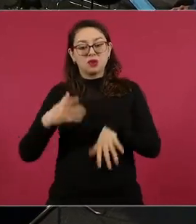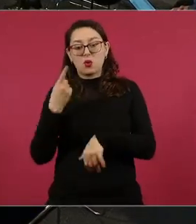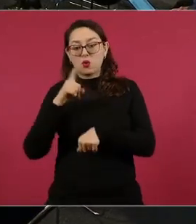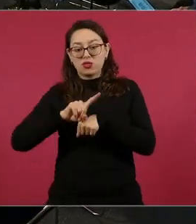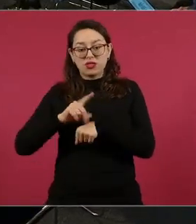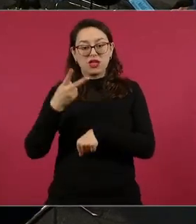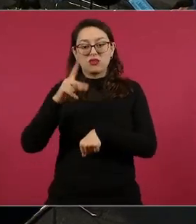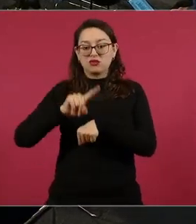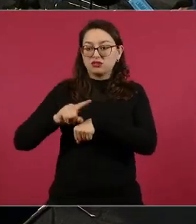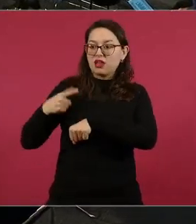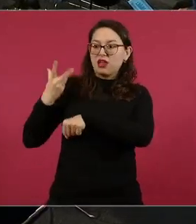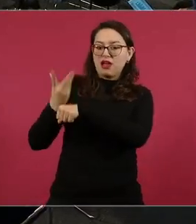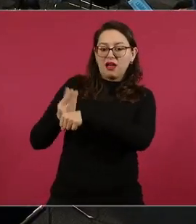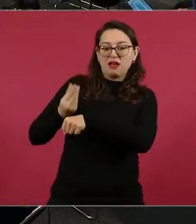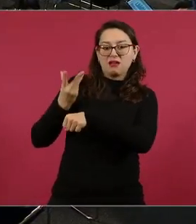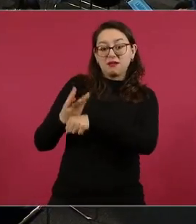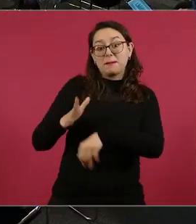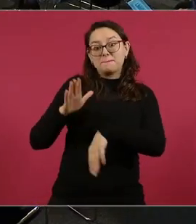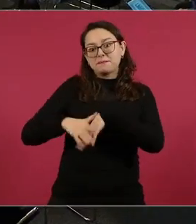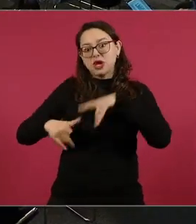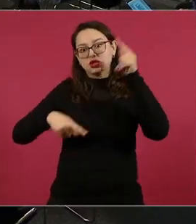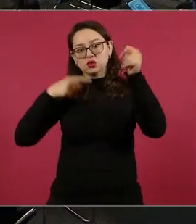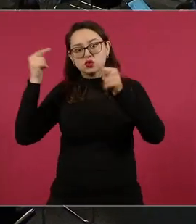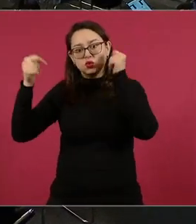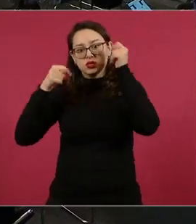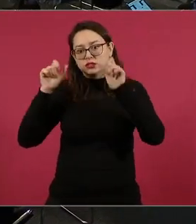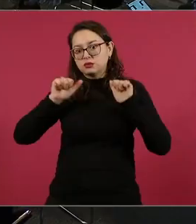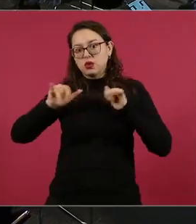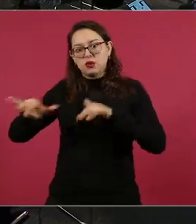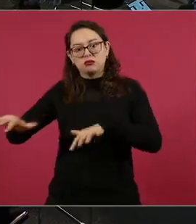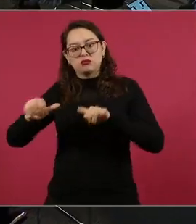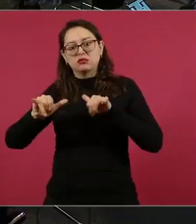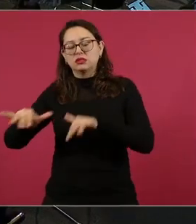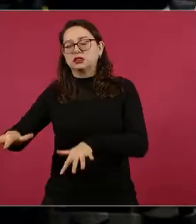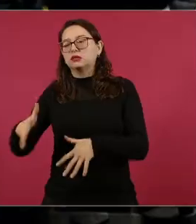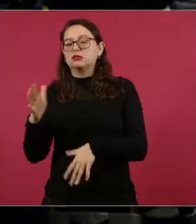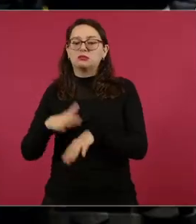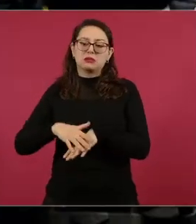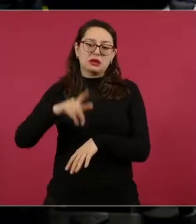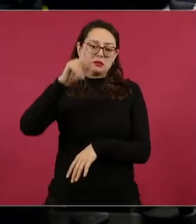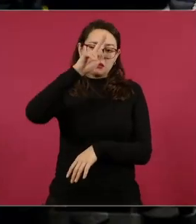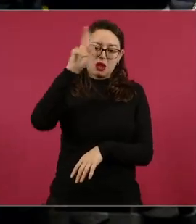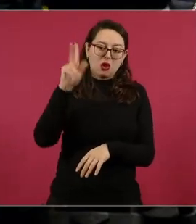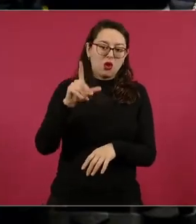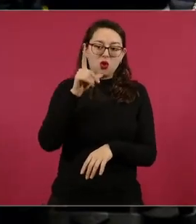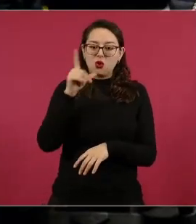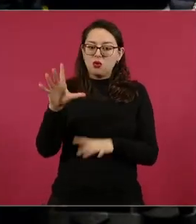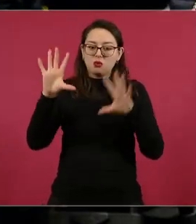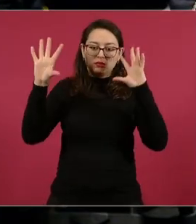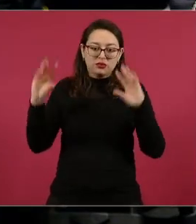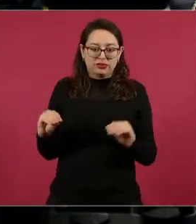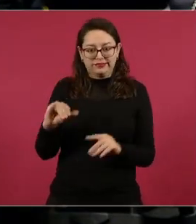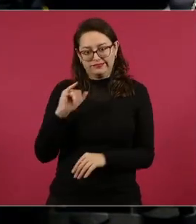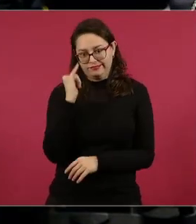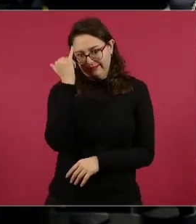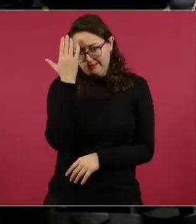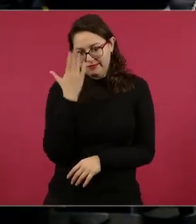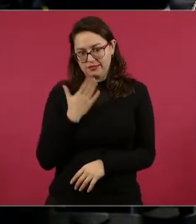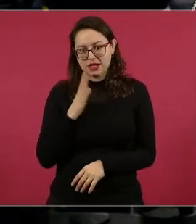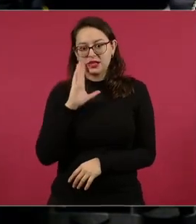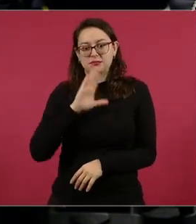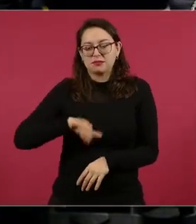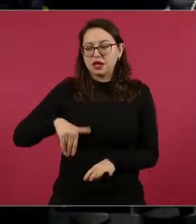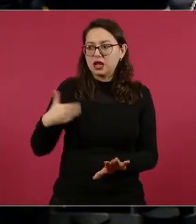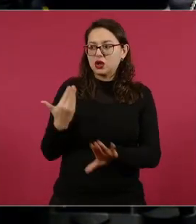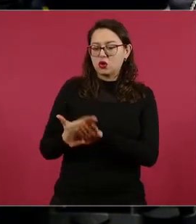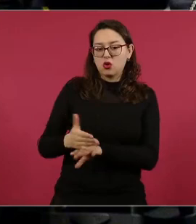particularmente en las fechas de mayor afluencia de turistas. Además de ser una mala imagen, afectan los comercios, restaurantes y